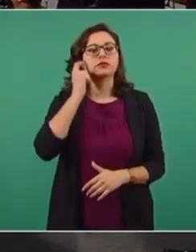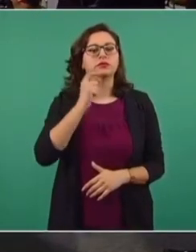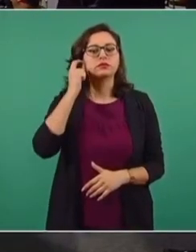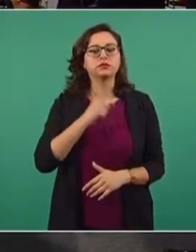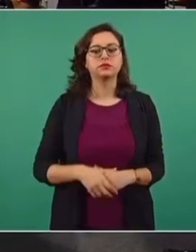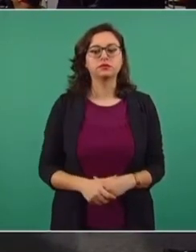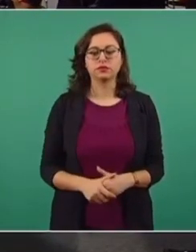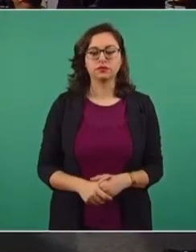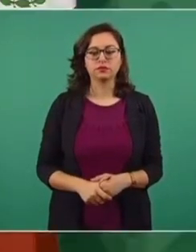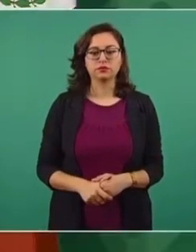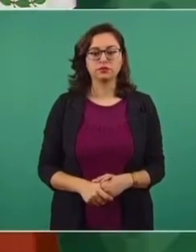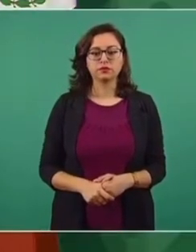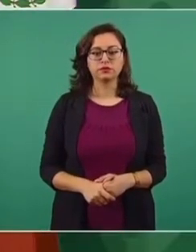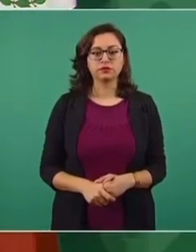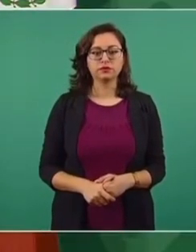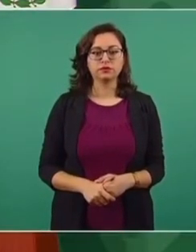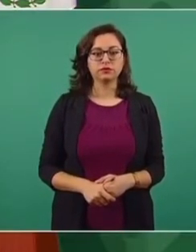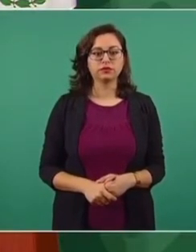Despacio.